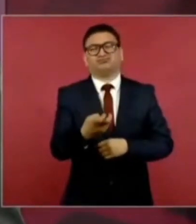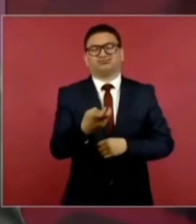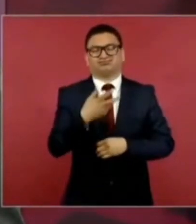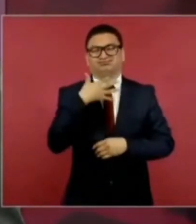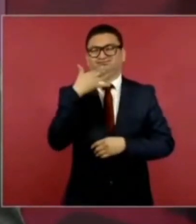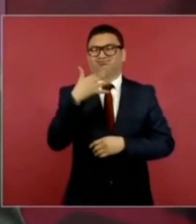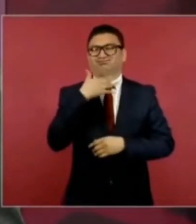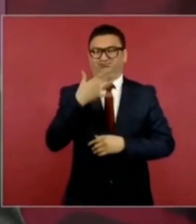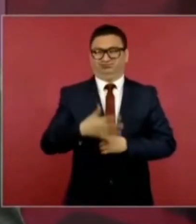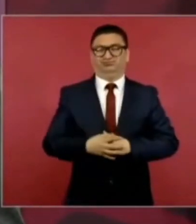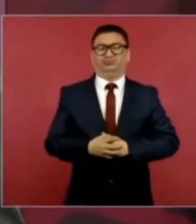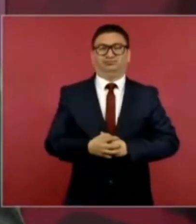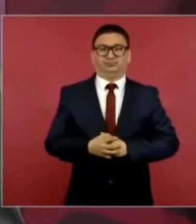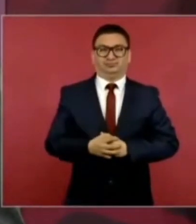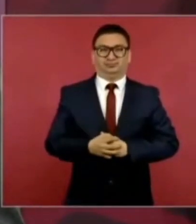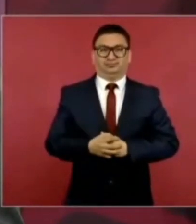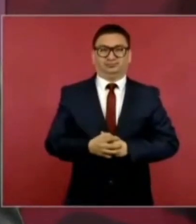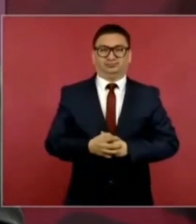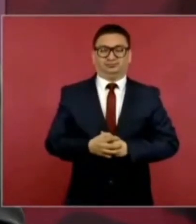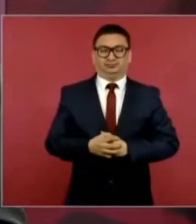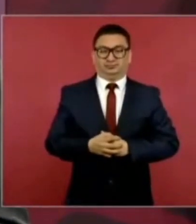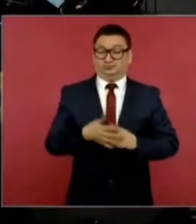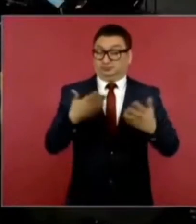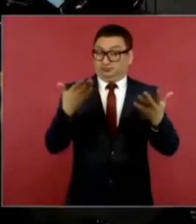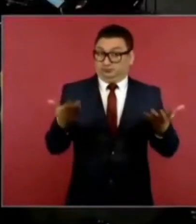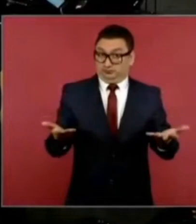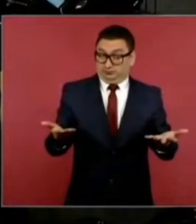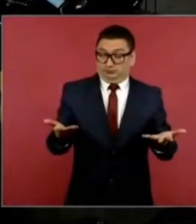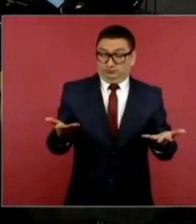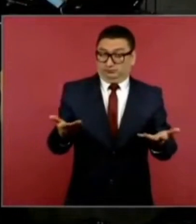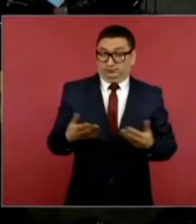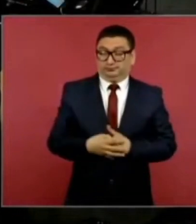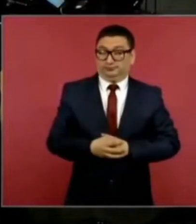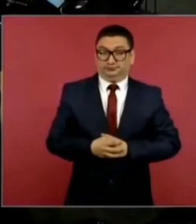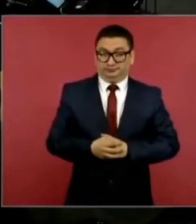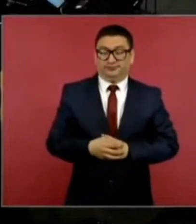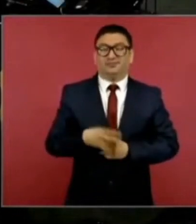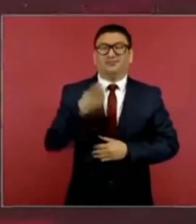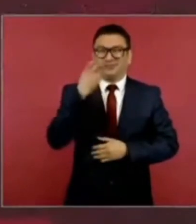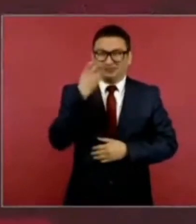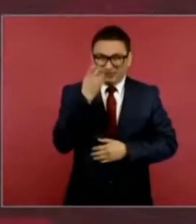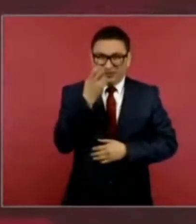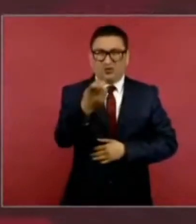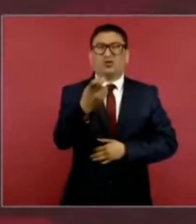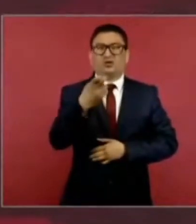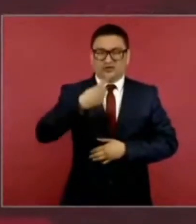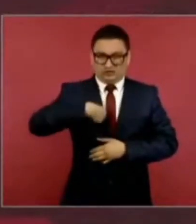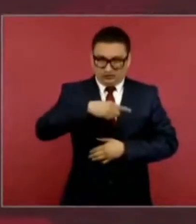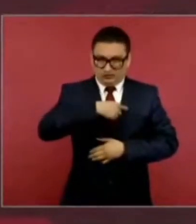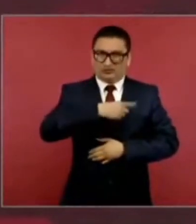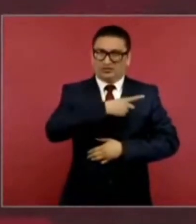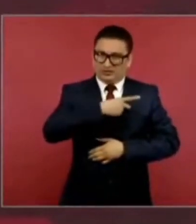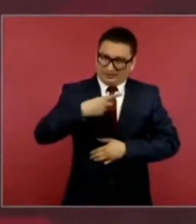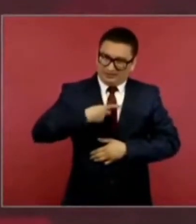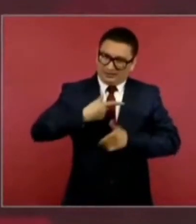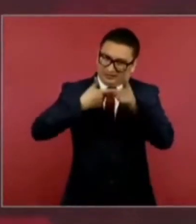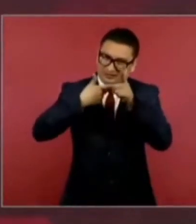Por eso hay que seguir